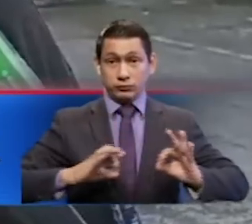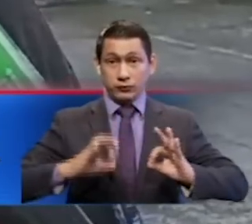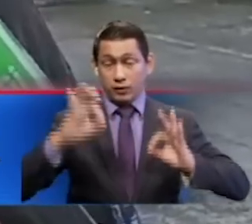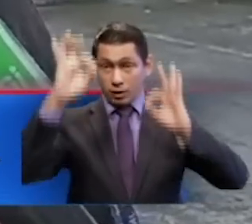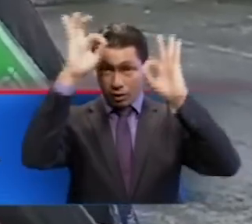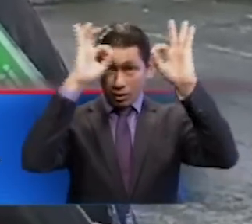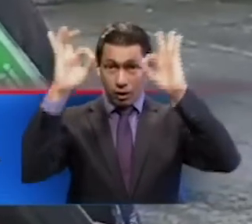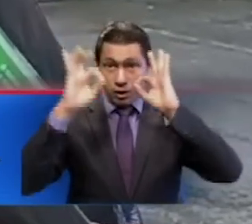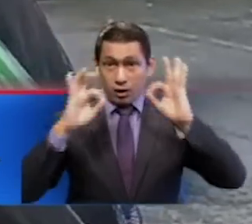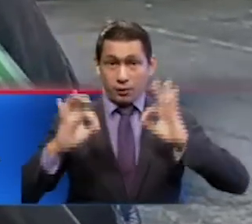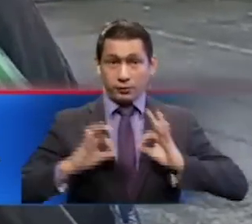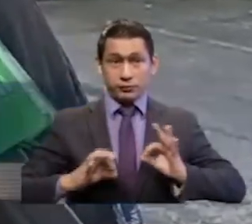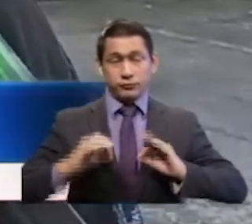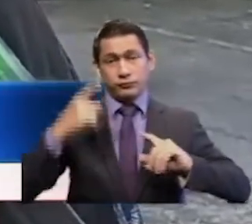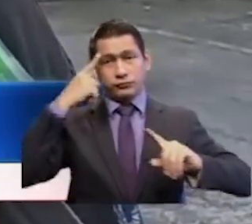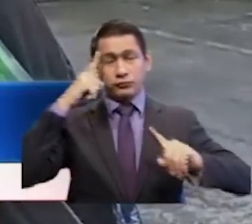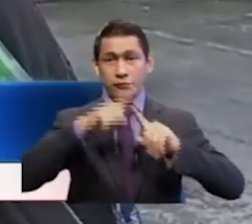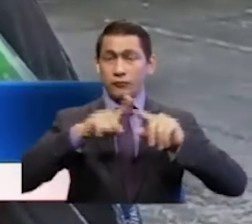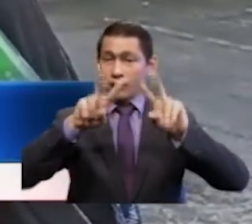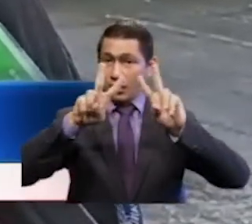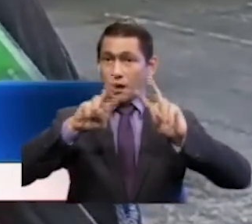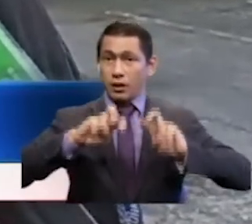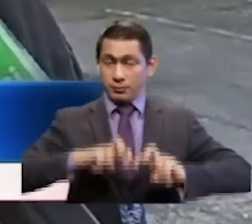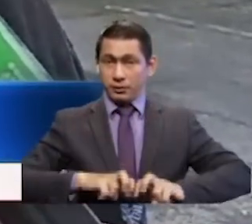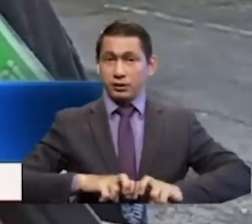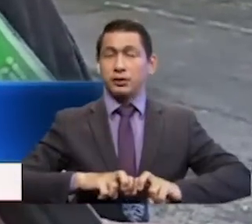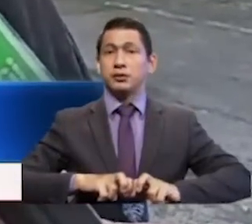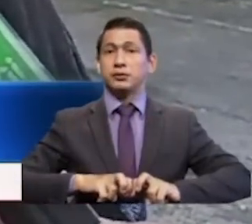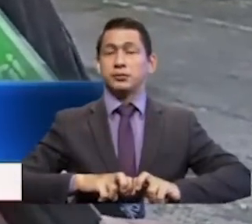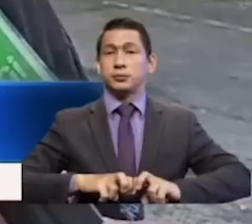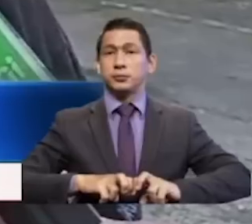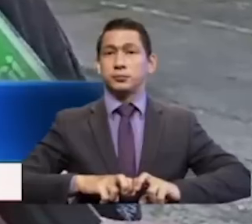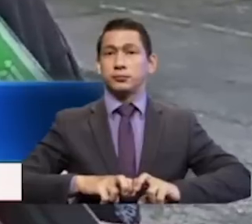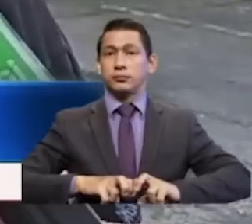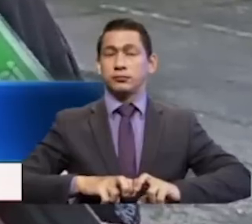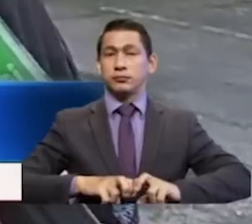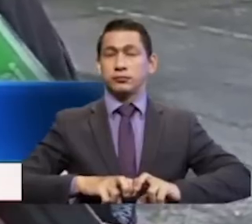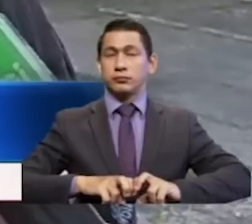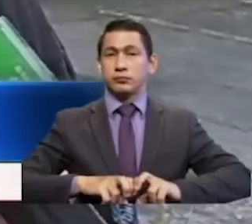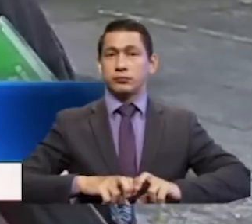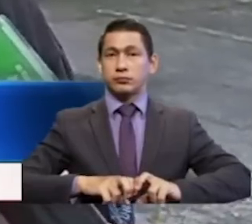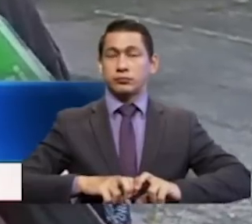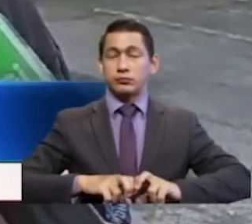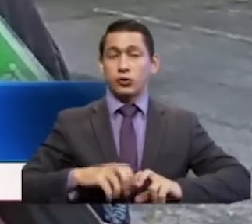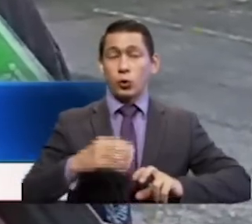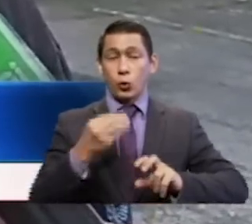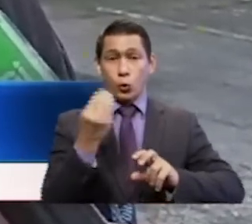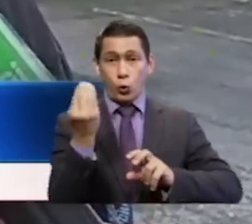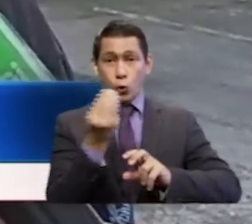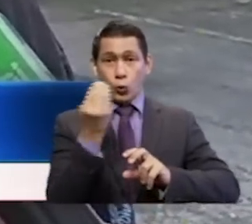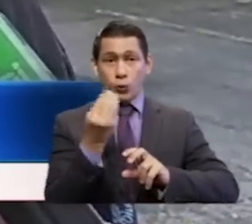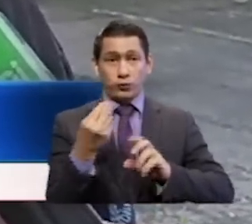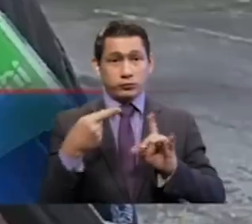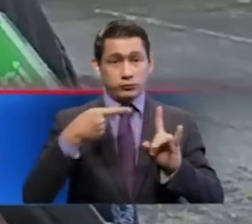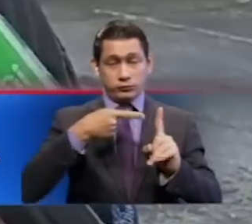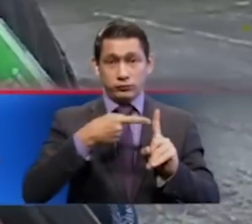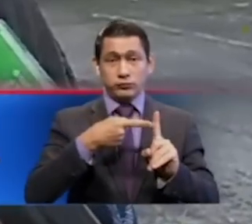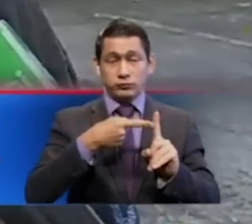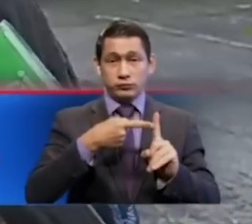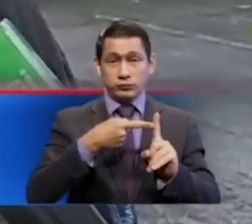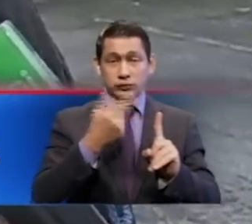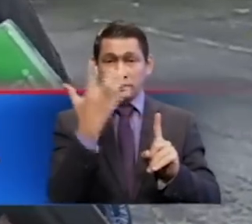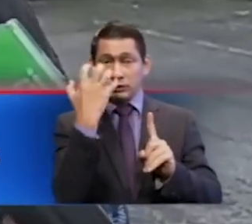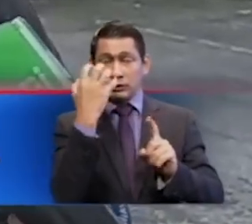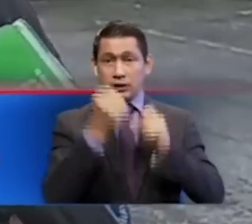De acuerdo a la verificación e indicios que nosotros hemos recabado, la adolescente de